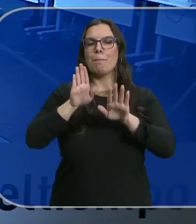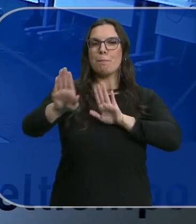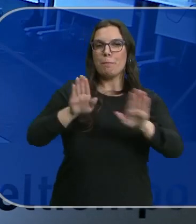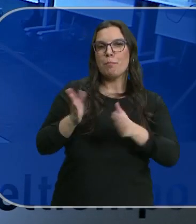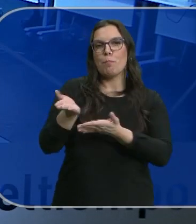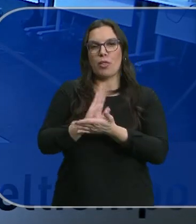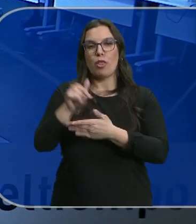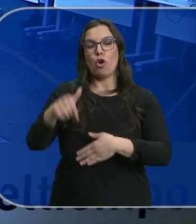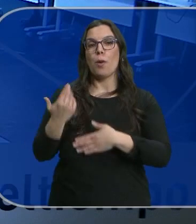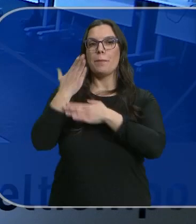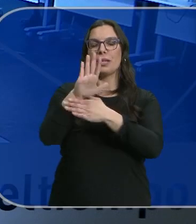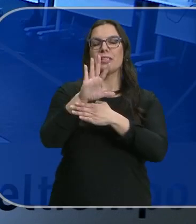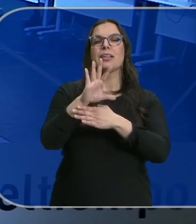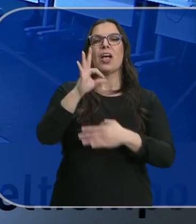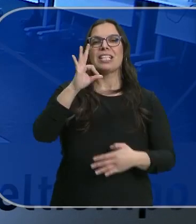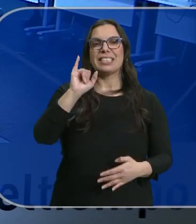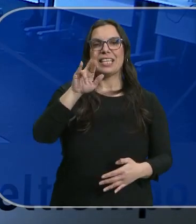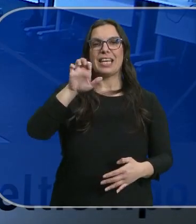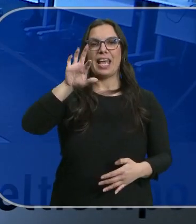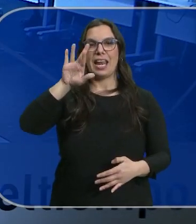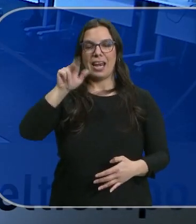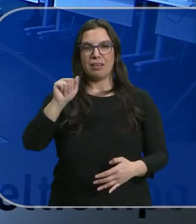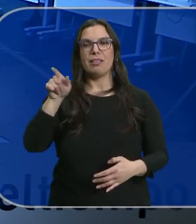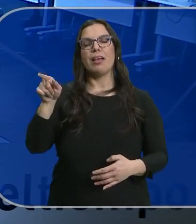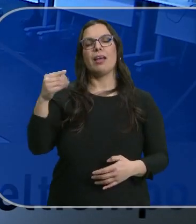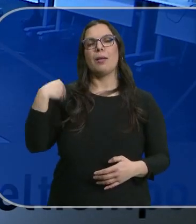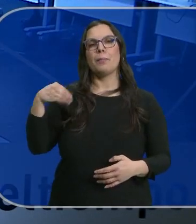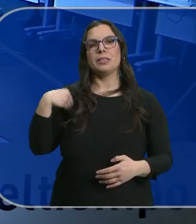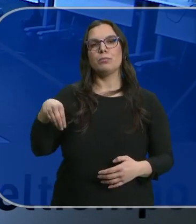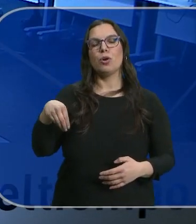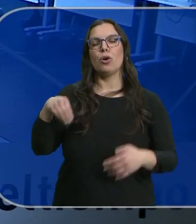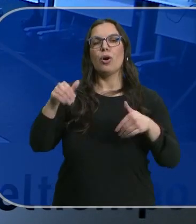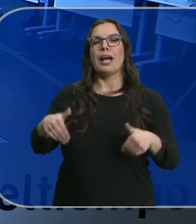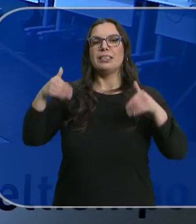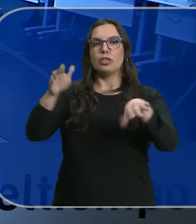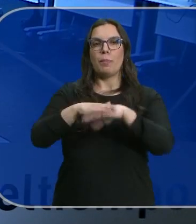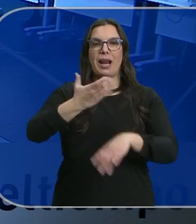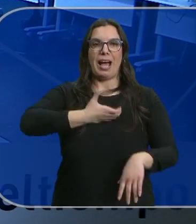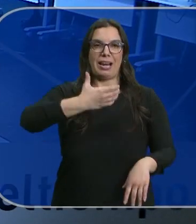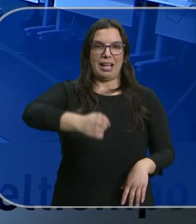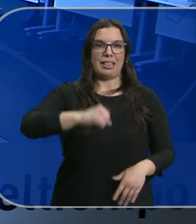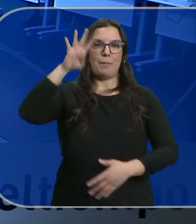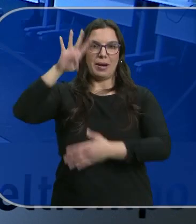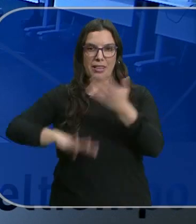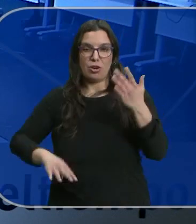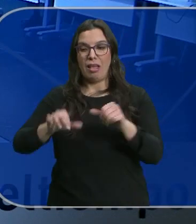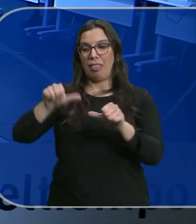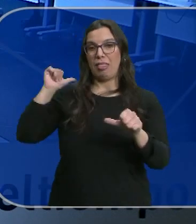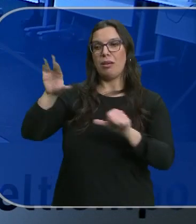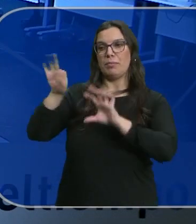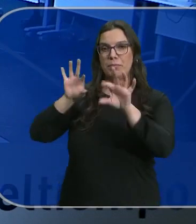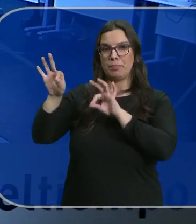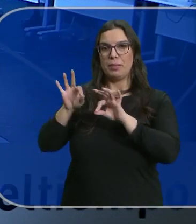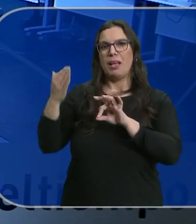tarde Feijóo va a presentar a Daniel Sirera como candidato a la alcaldía de Barcelona. Se suma a los últimos fichajes, los de Borja Semper o Íñigo de la Serna,